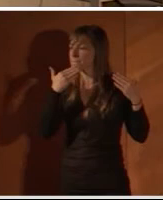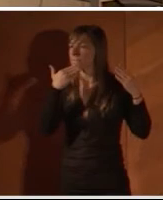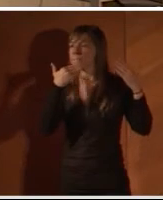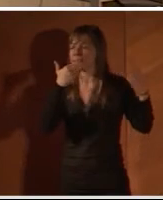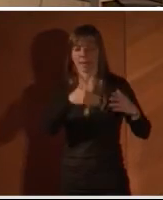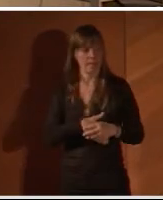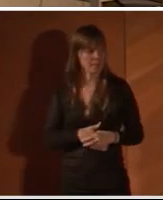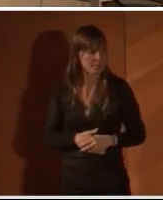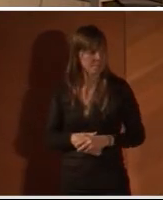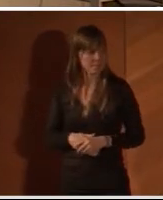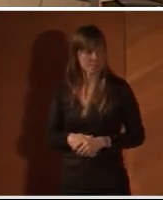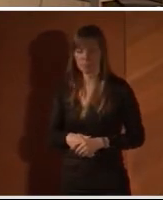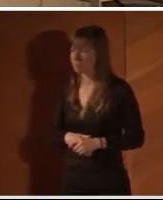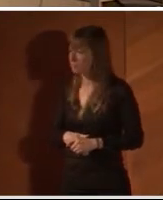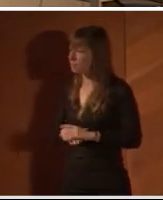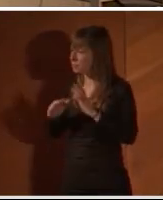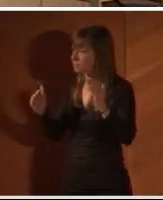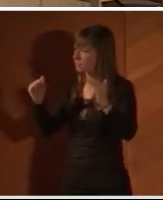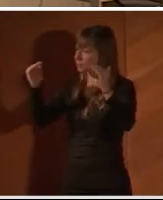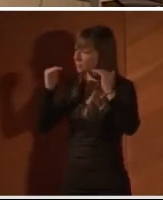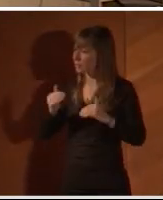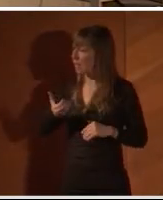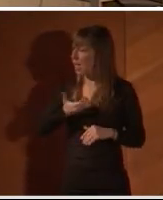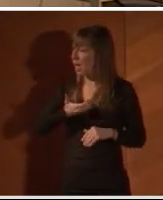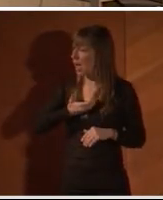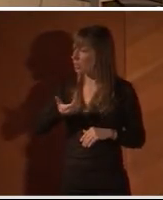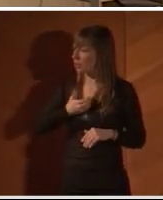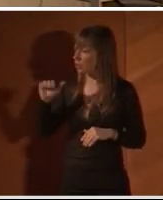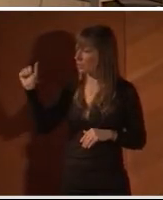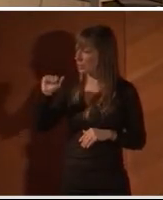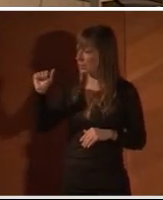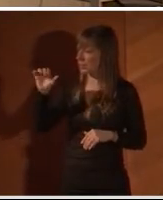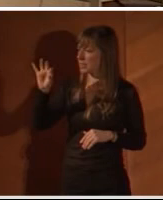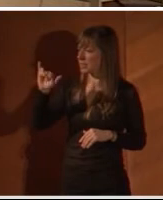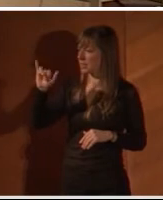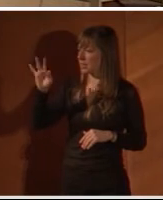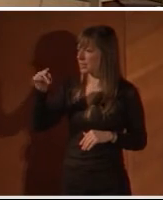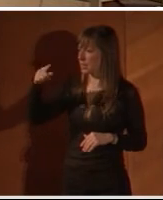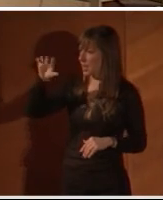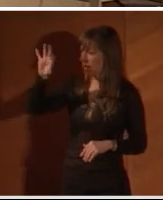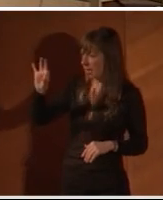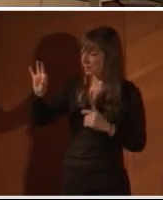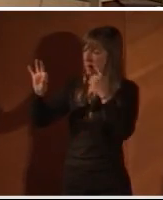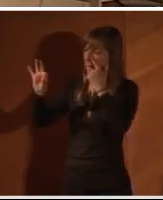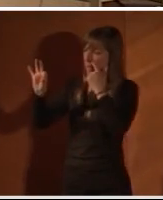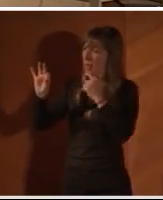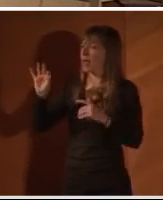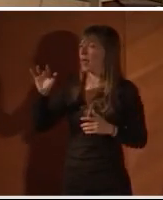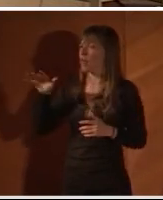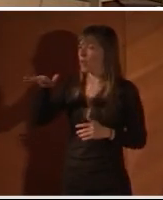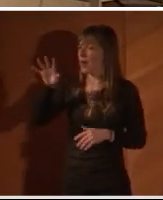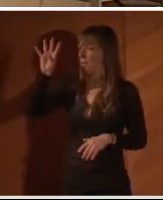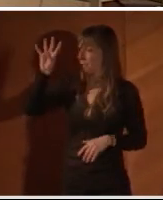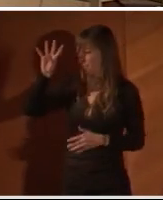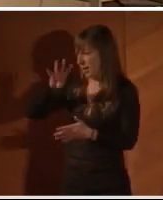Madrid. Ahora, desde el Ayuntamiento de Sitges, en Barcelona, interviene su alcalde, Miquel Forns.